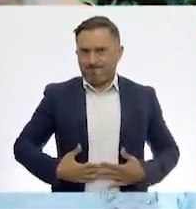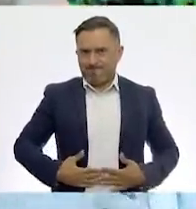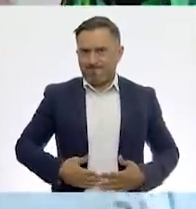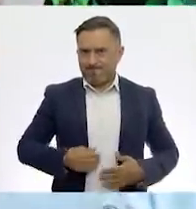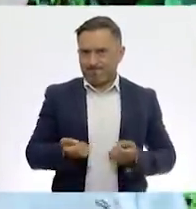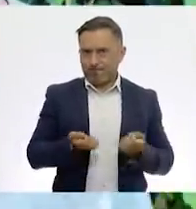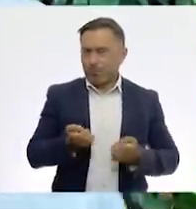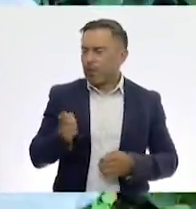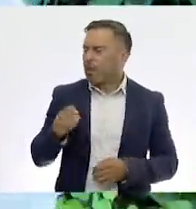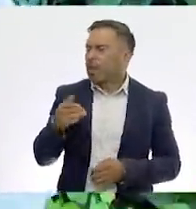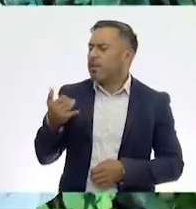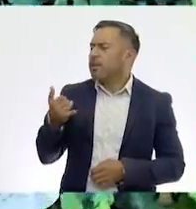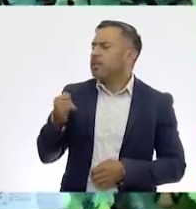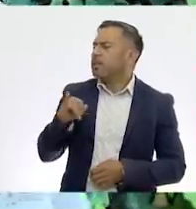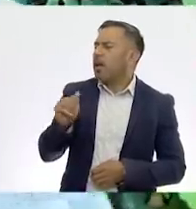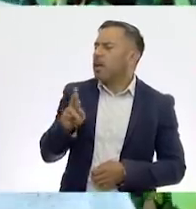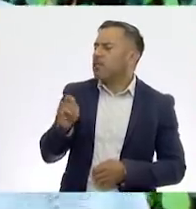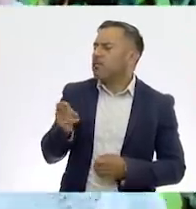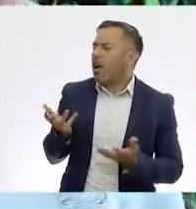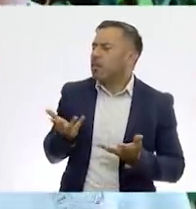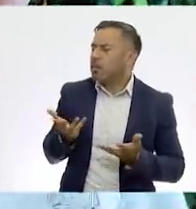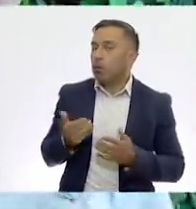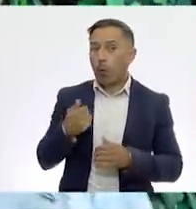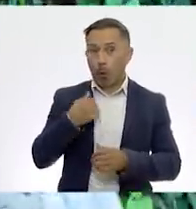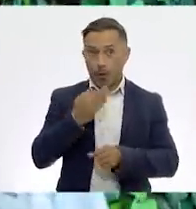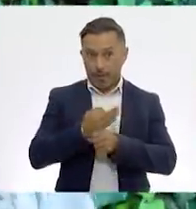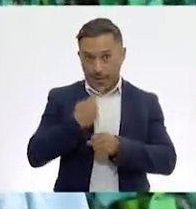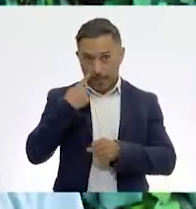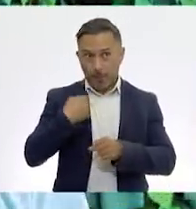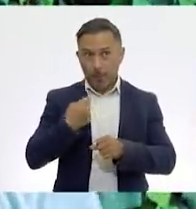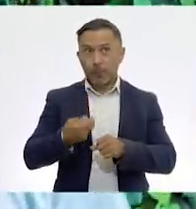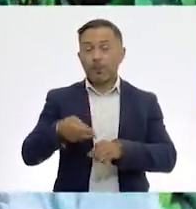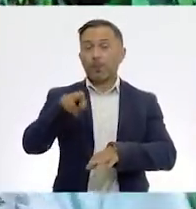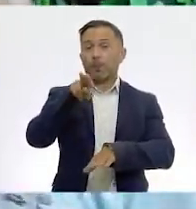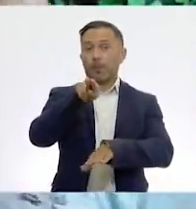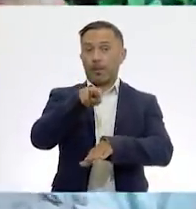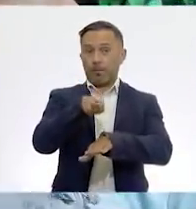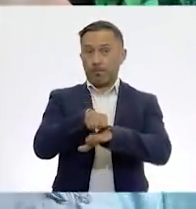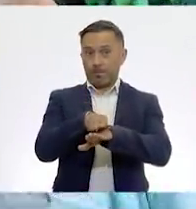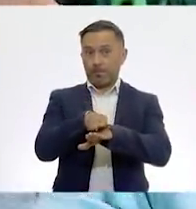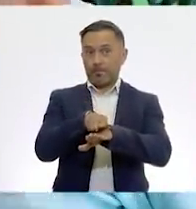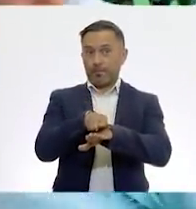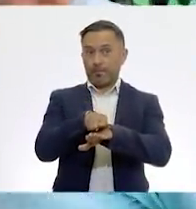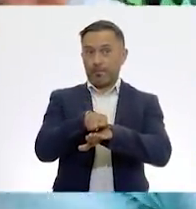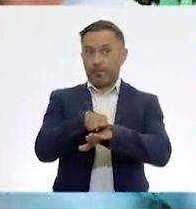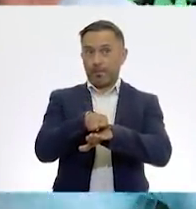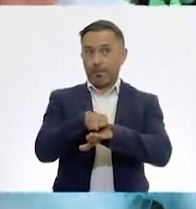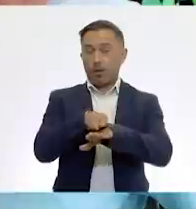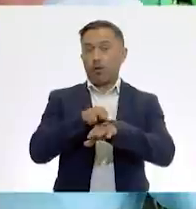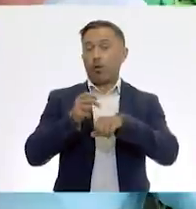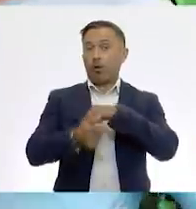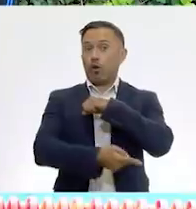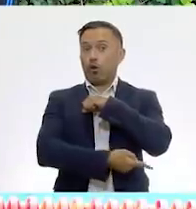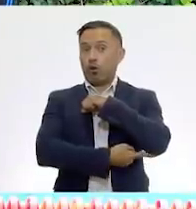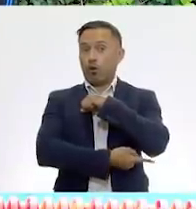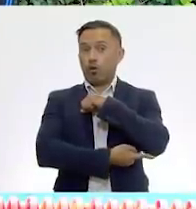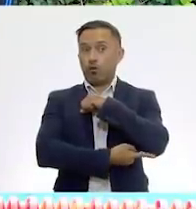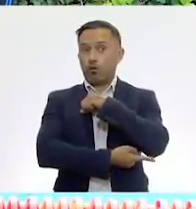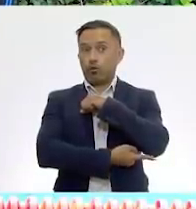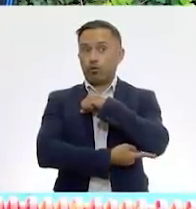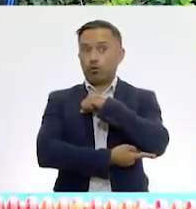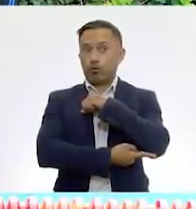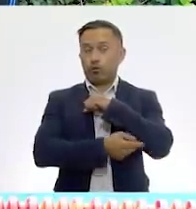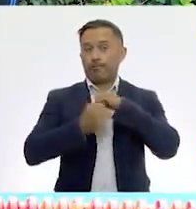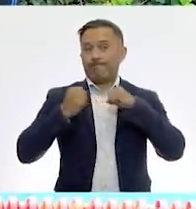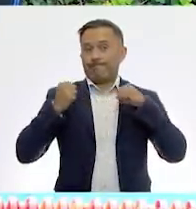Yair? Nos vamos a acostar y nos vamos a poner boca arriba, poniendo los codos en